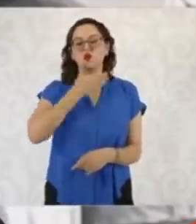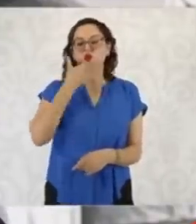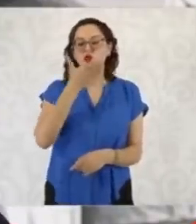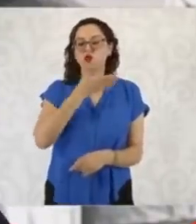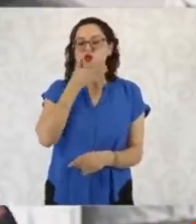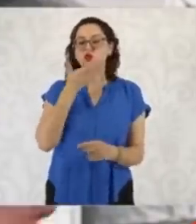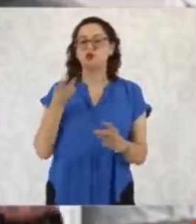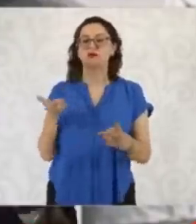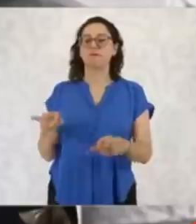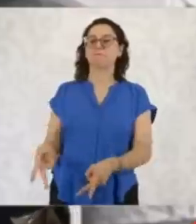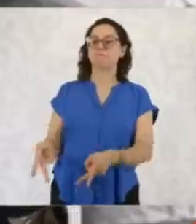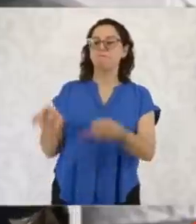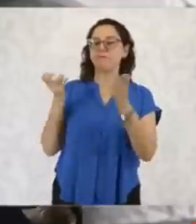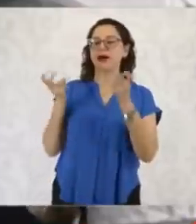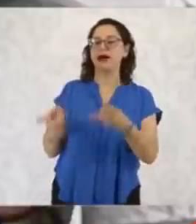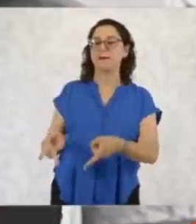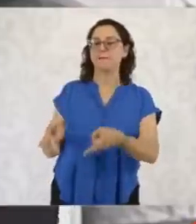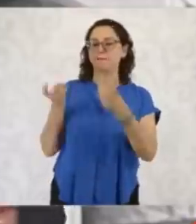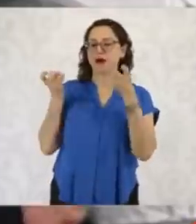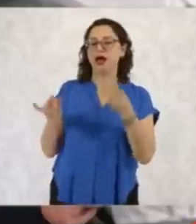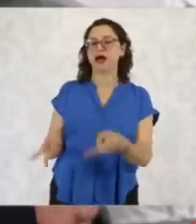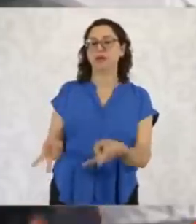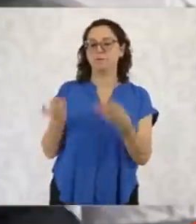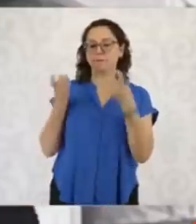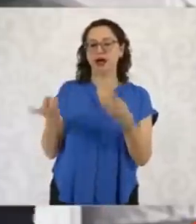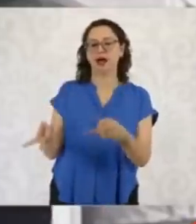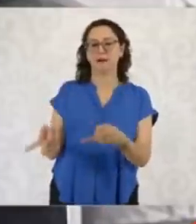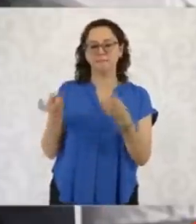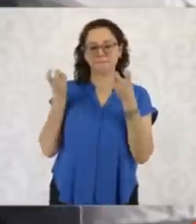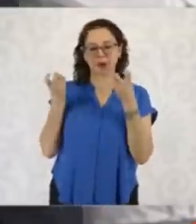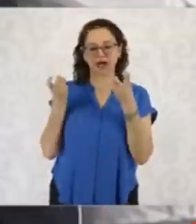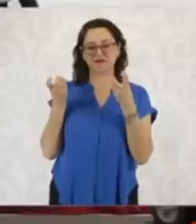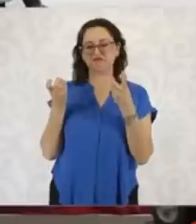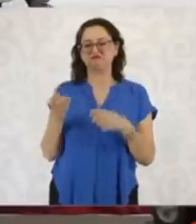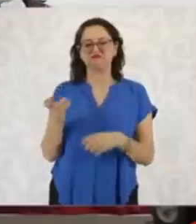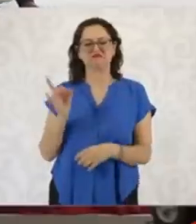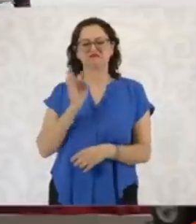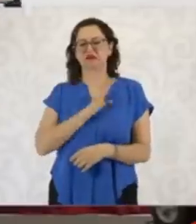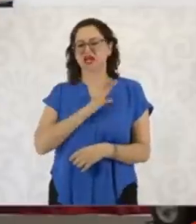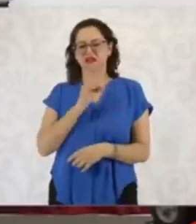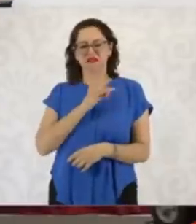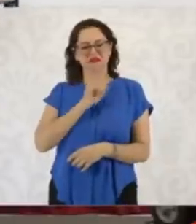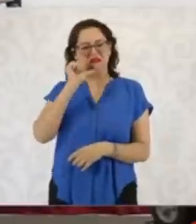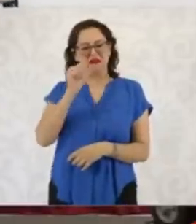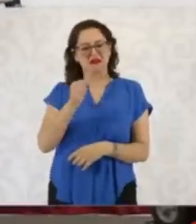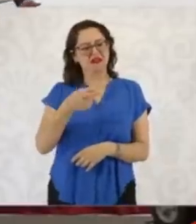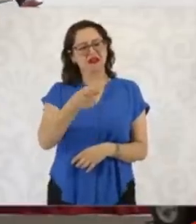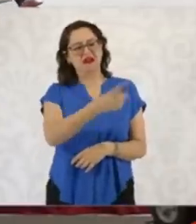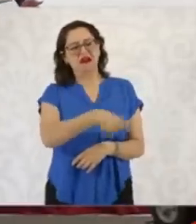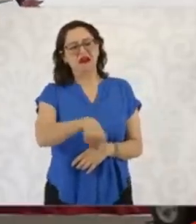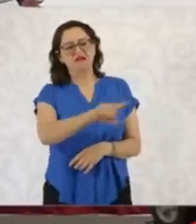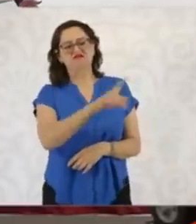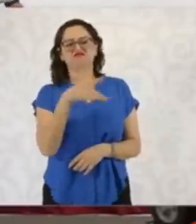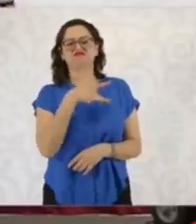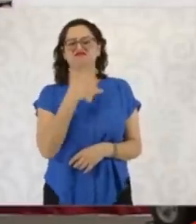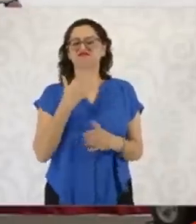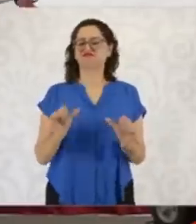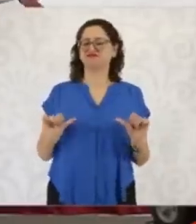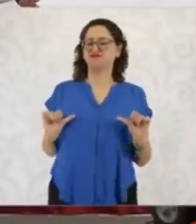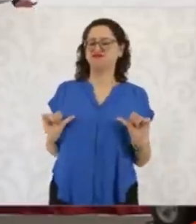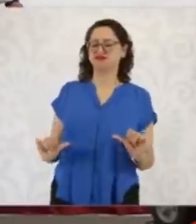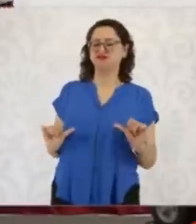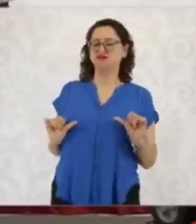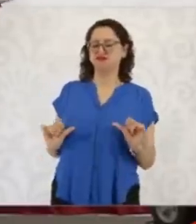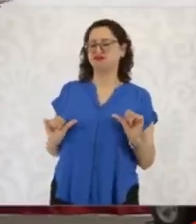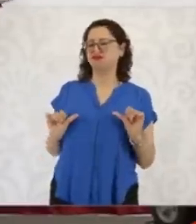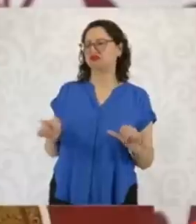público sin el menor temor de que alguna autoridad